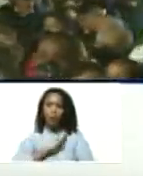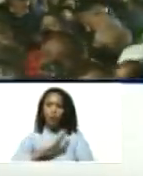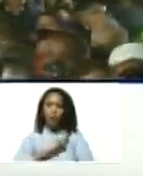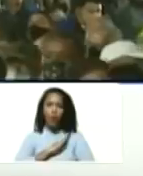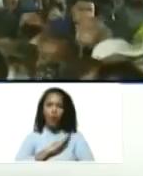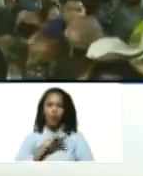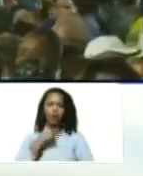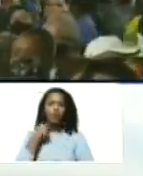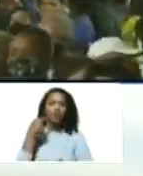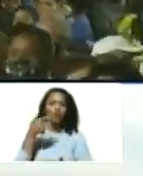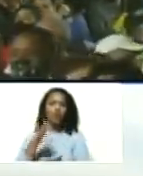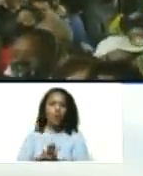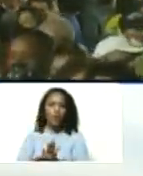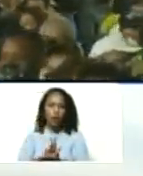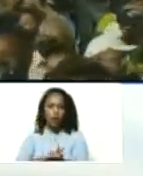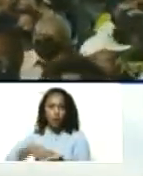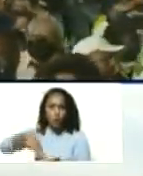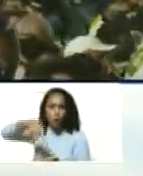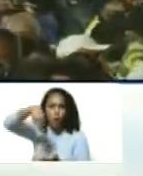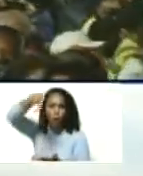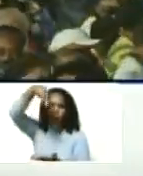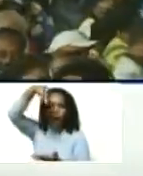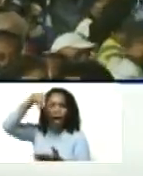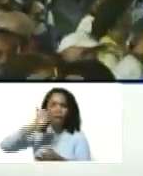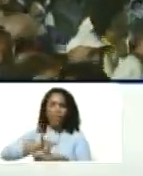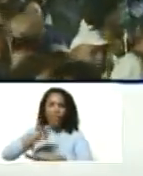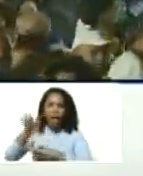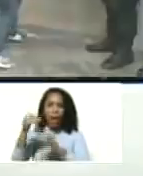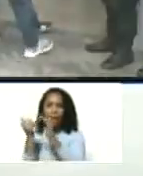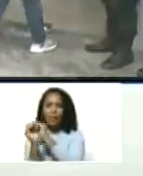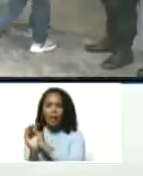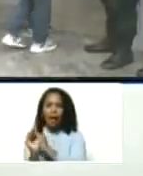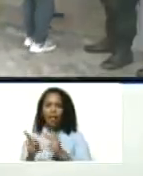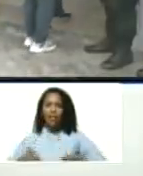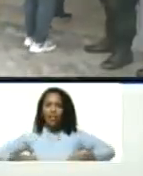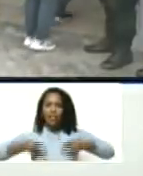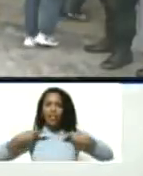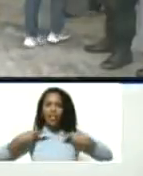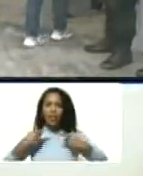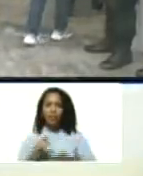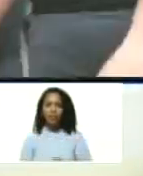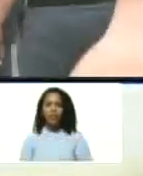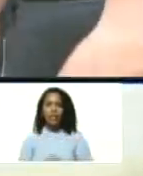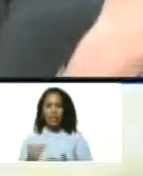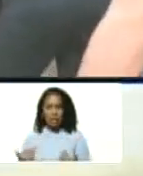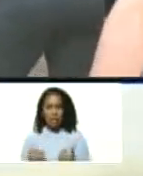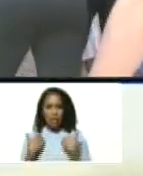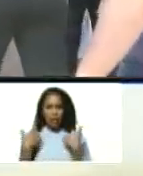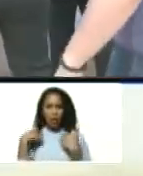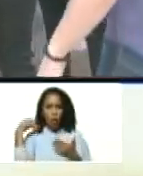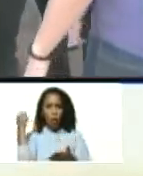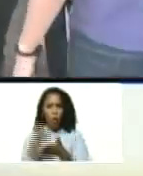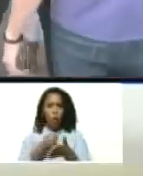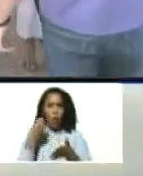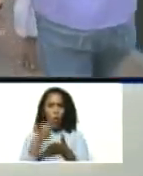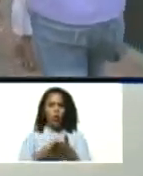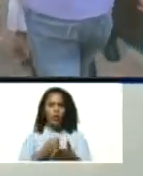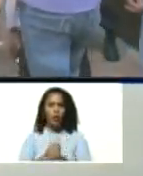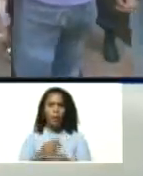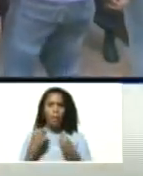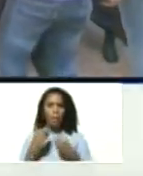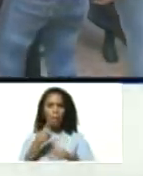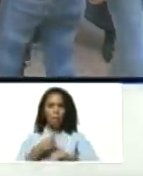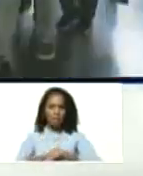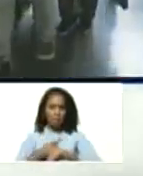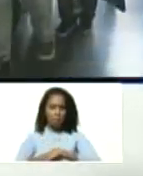muerte y resurrección a dejar un mensaje de vida de sacrificio y de lucha para los